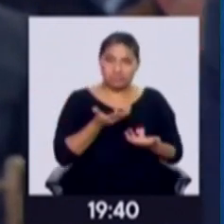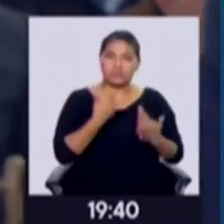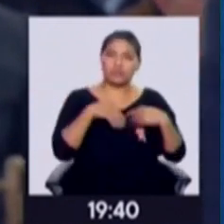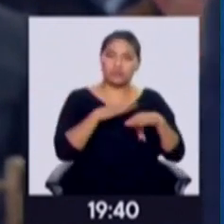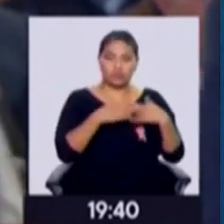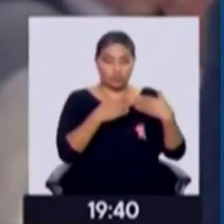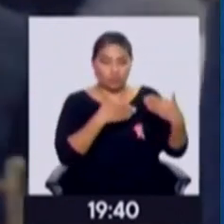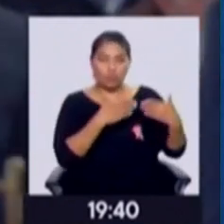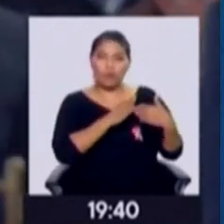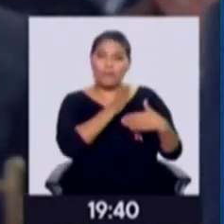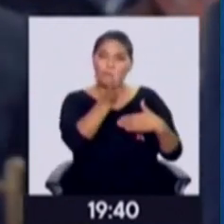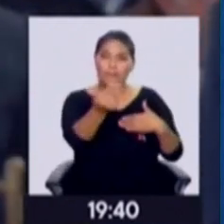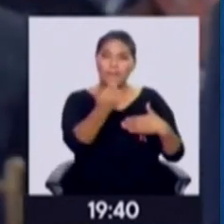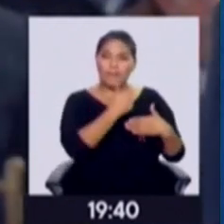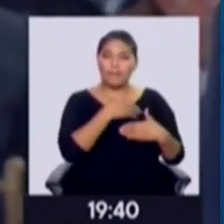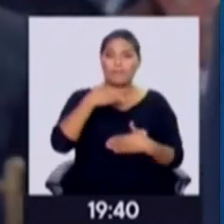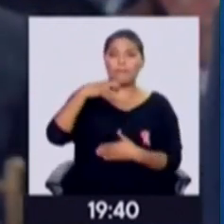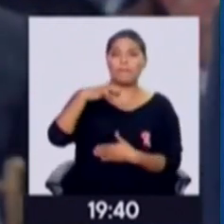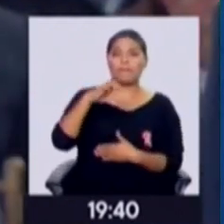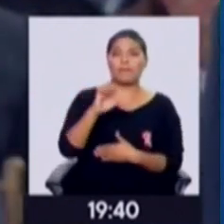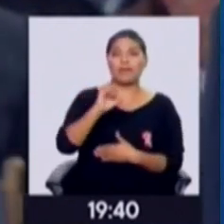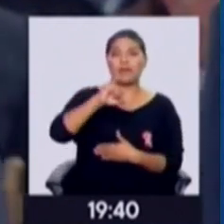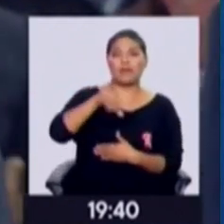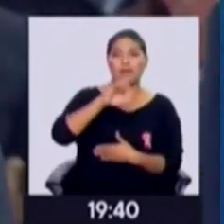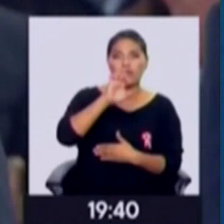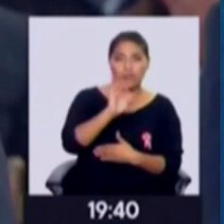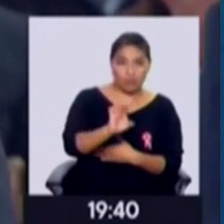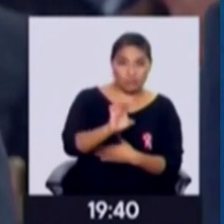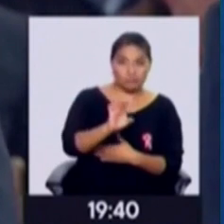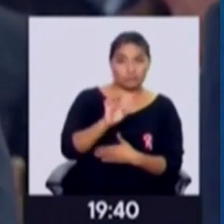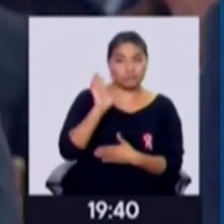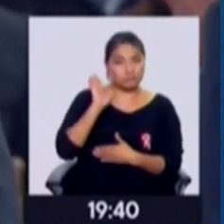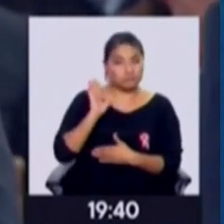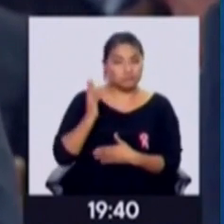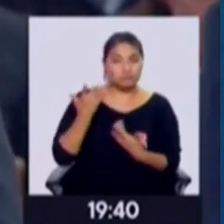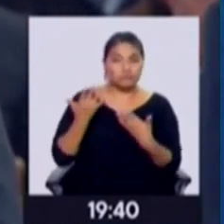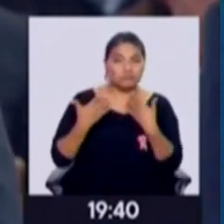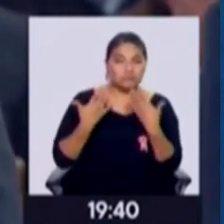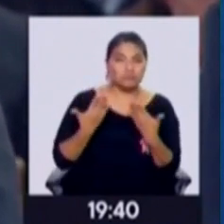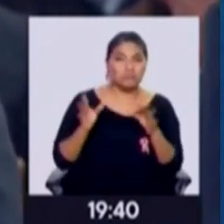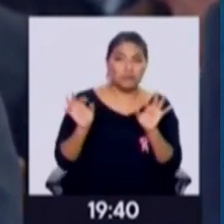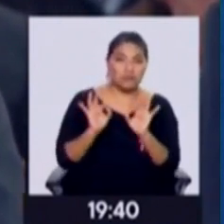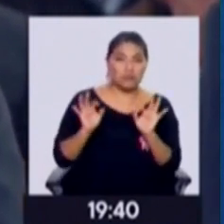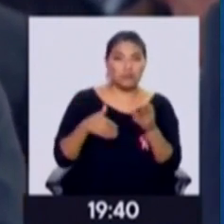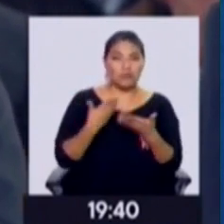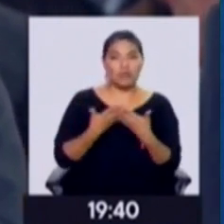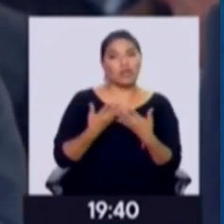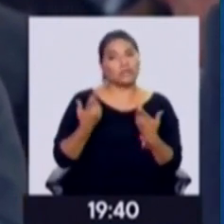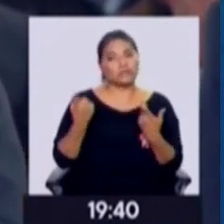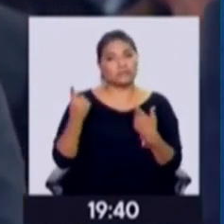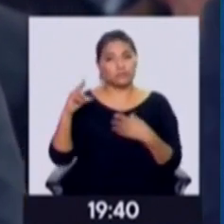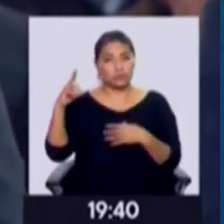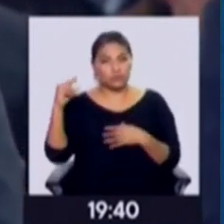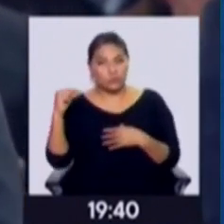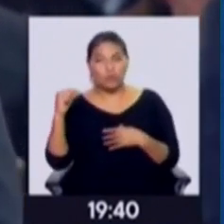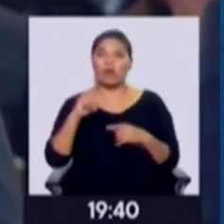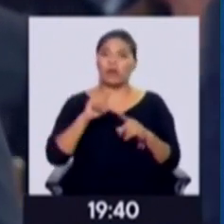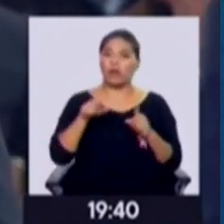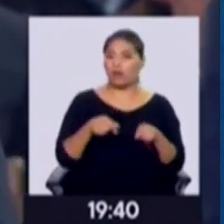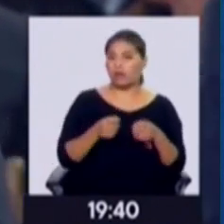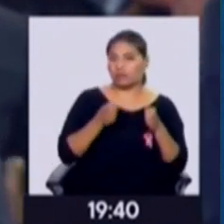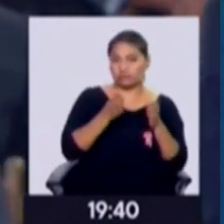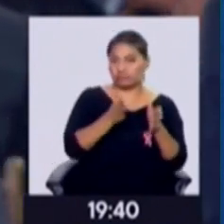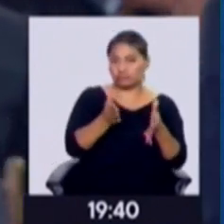cuatro años el tiempo que este tribunal se demore en decidir el fondo del asunto de los peajes. Pero de que una